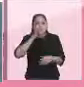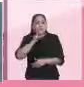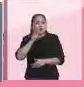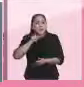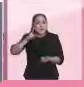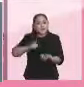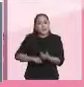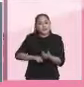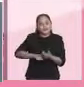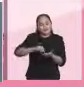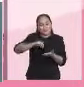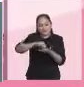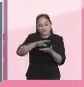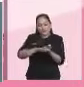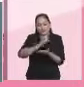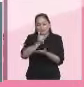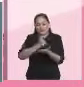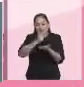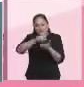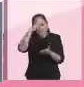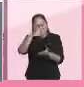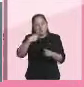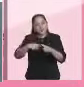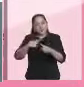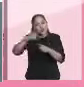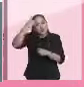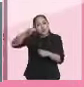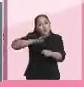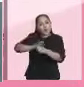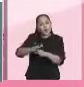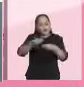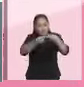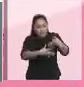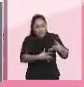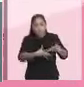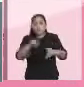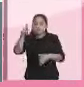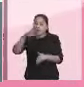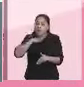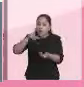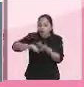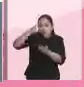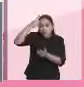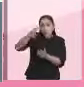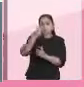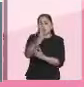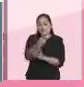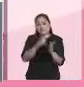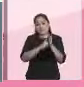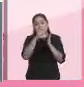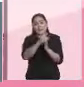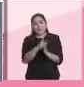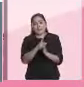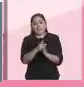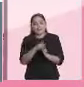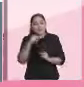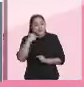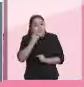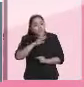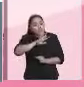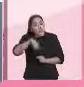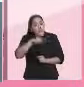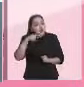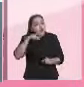público de la ciudad si tienes o no bienes. Ya aparecen tres departamentos. Buscas tu 3 de 3 y no aparecen.